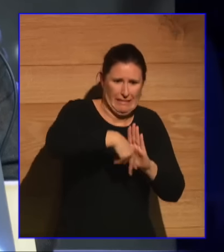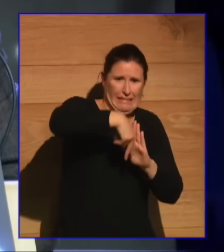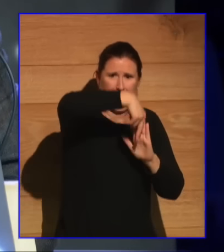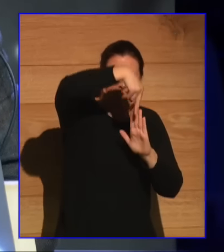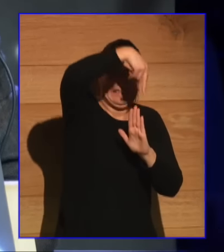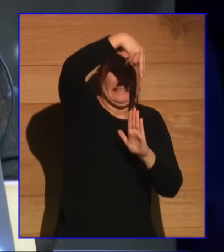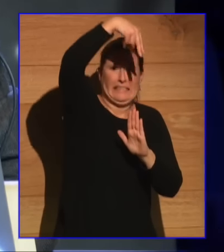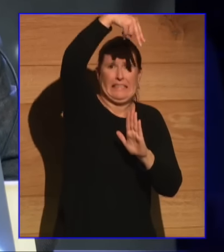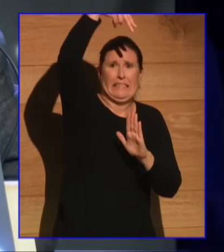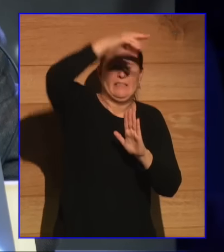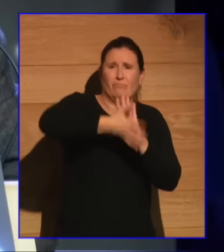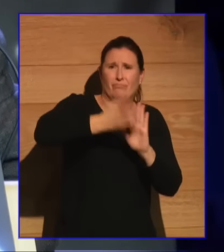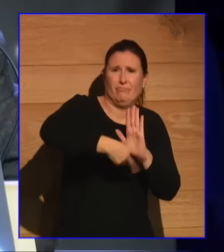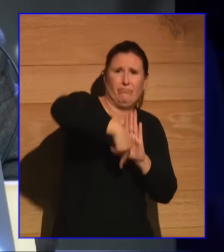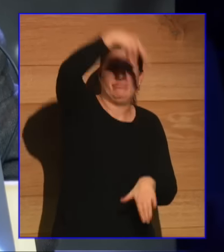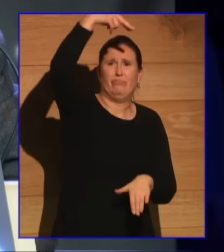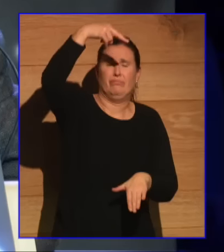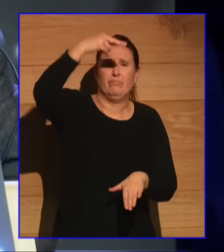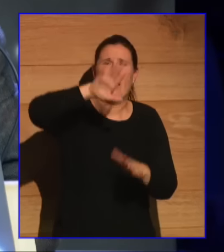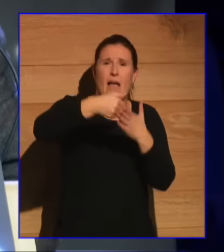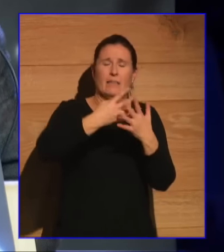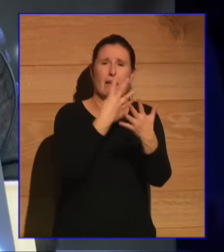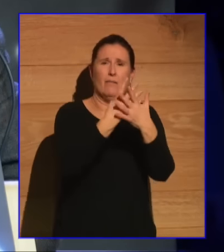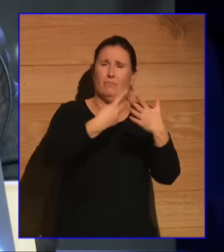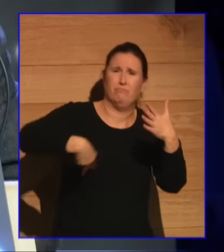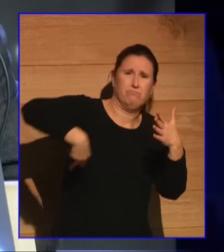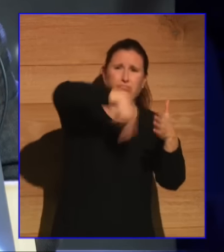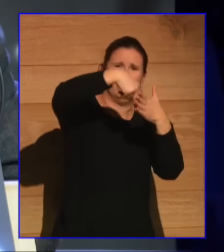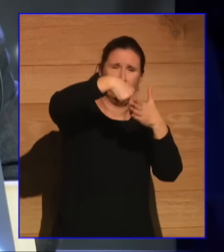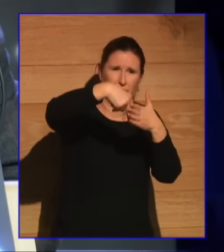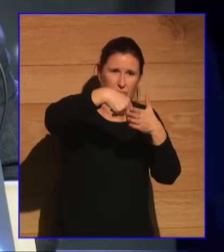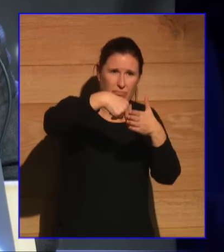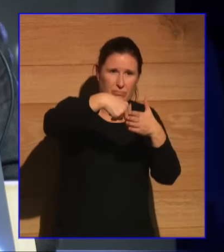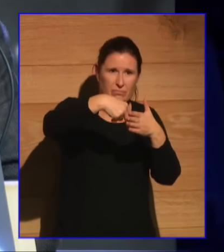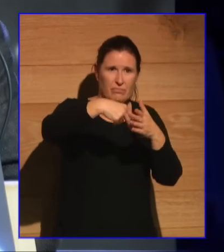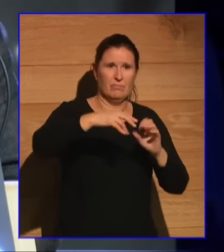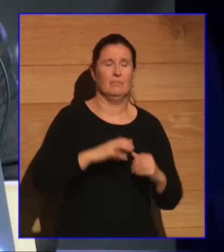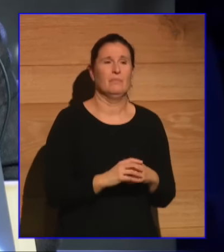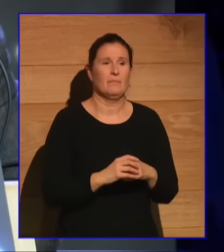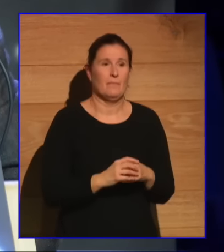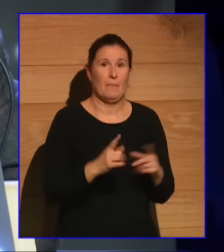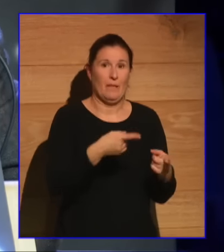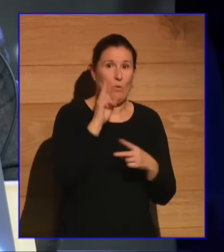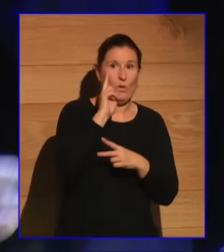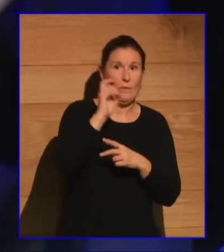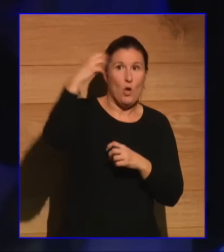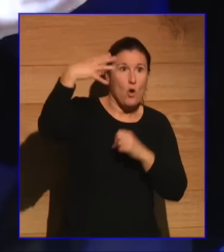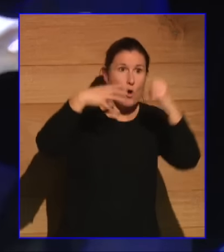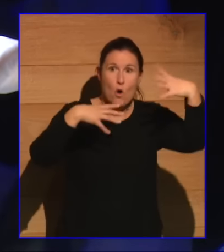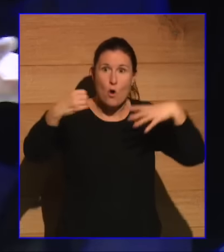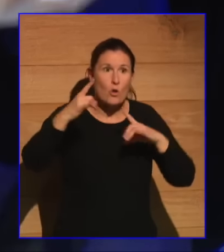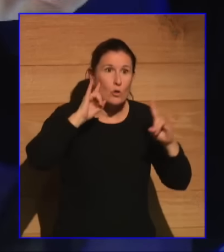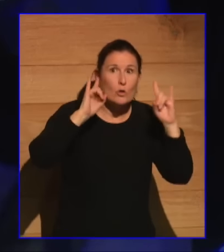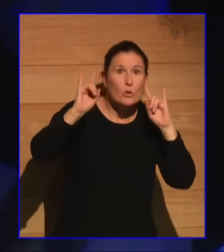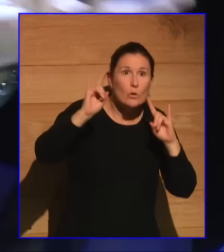vertical salvajemente a toda velocidad, golpeado contra la jaula de Velociraptor. Y tú estás viendo luces, estás escuchando